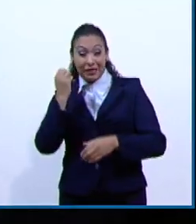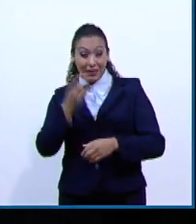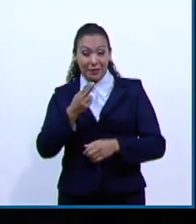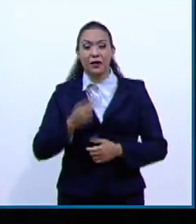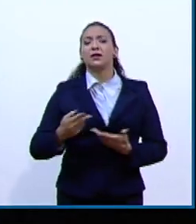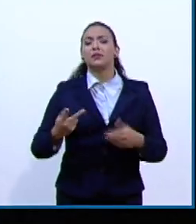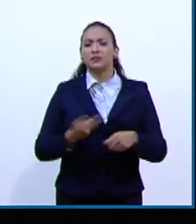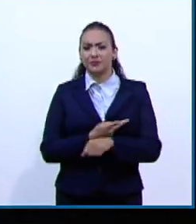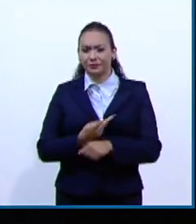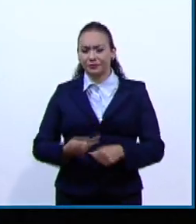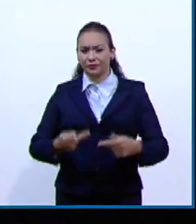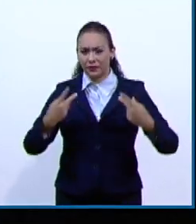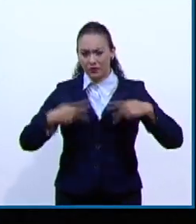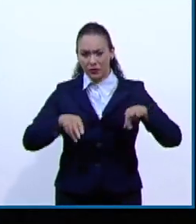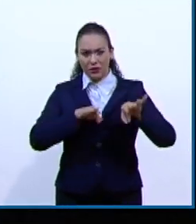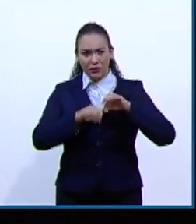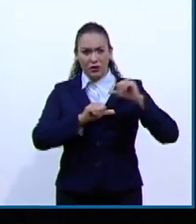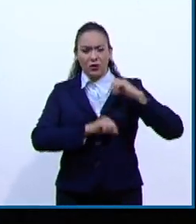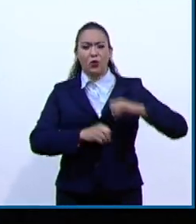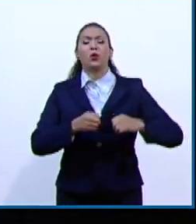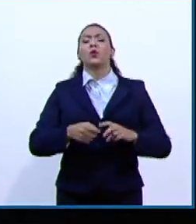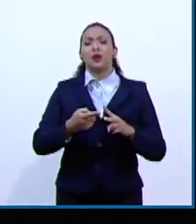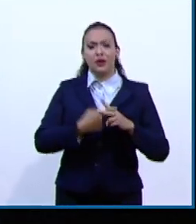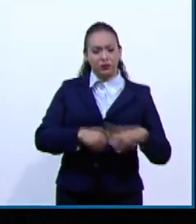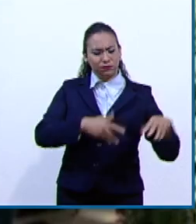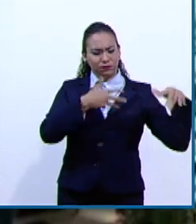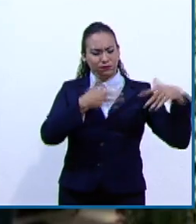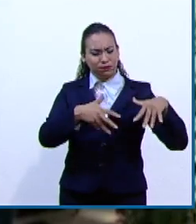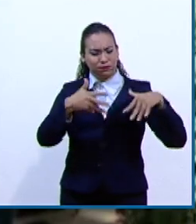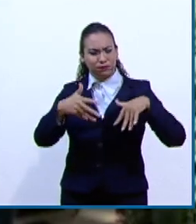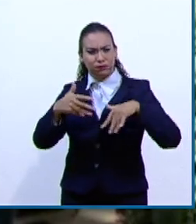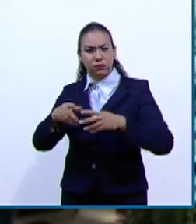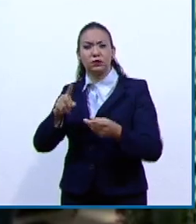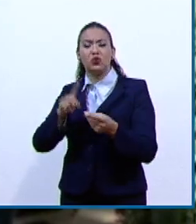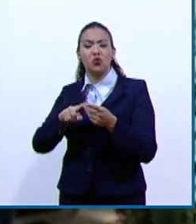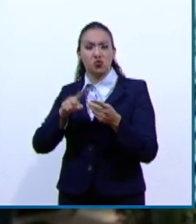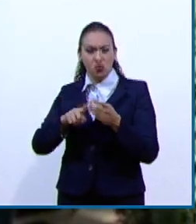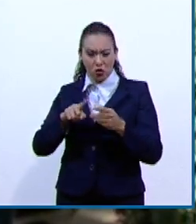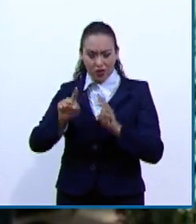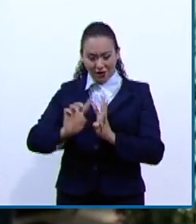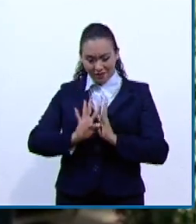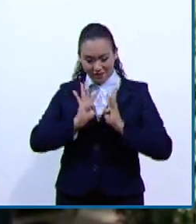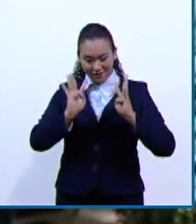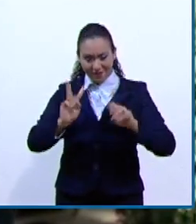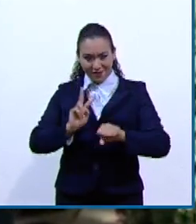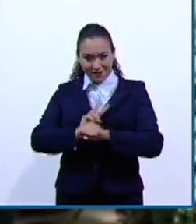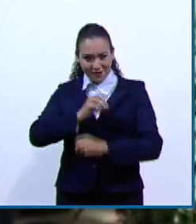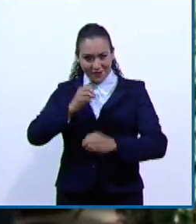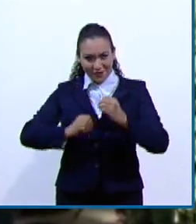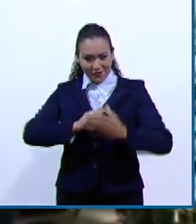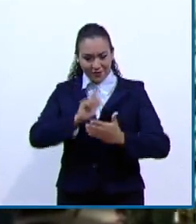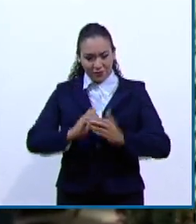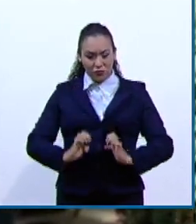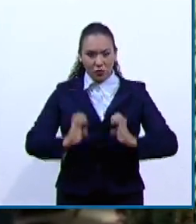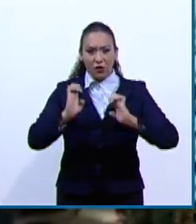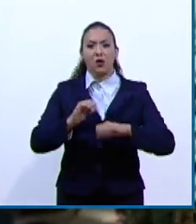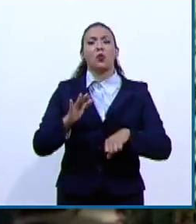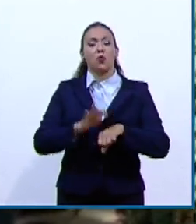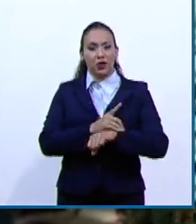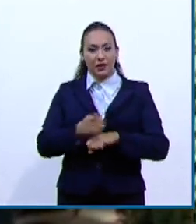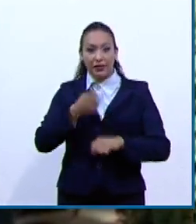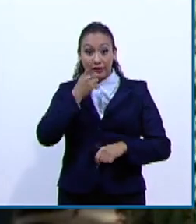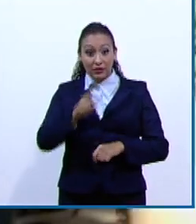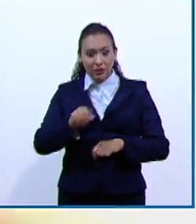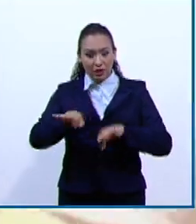Poder Judicial de la Federación iniciaron su movilización en la sede del Consejo de la Judicatura Federal, en el entendido que el paro de